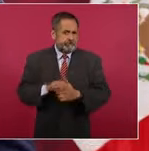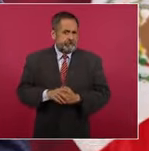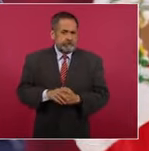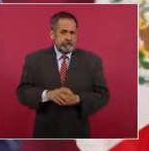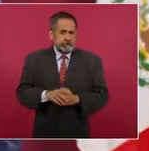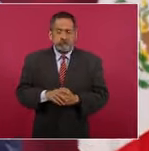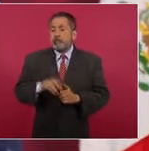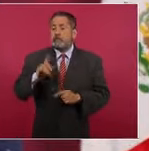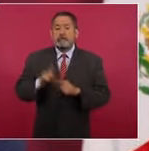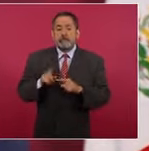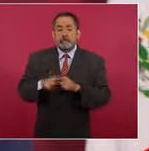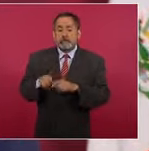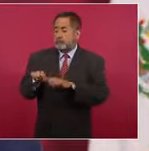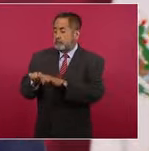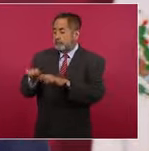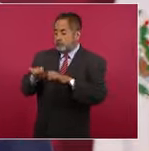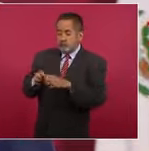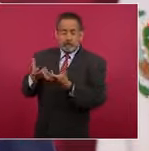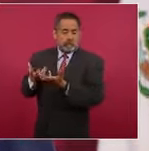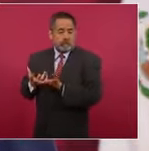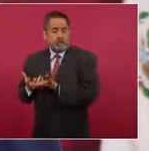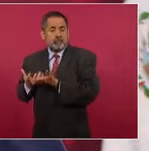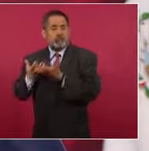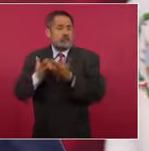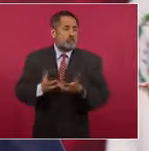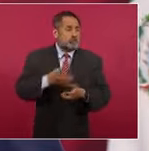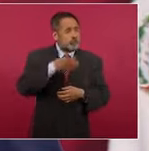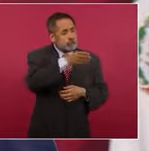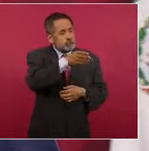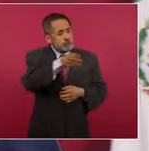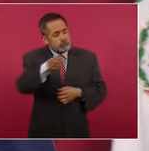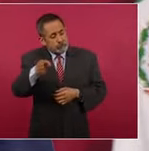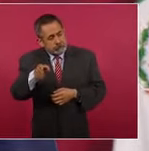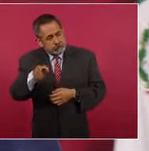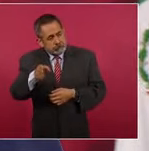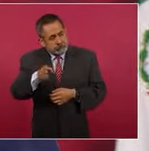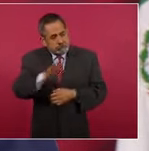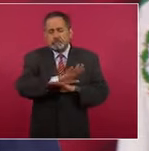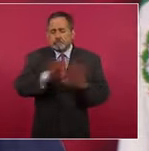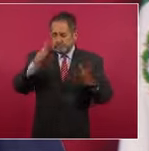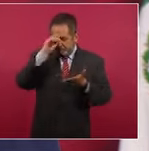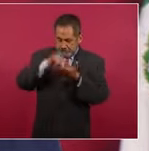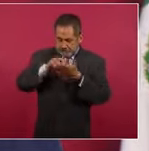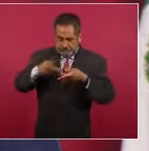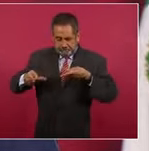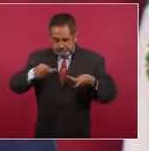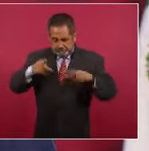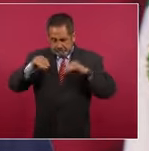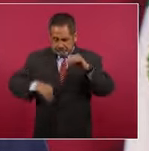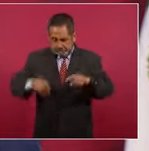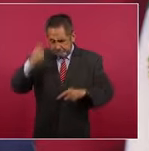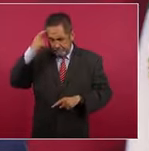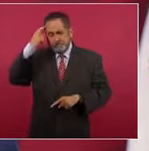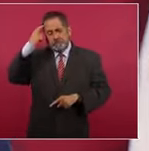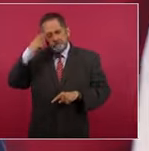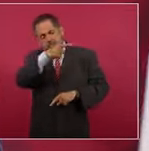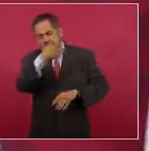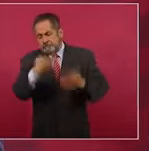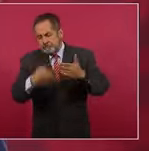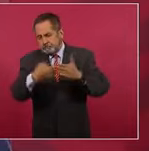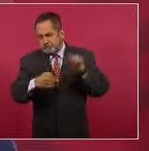participó un equipo y a partir de ahí ya se está trabajando donde